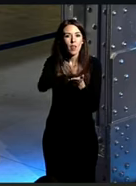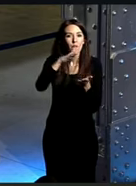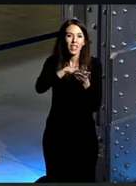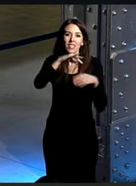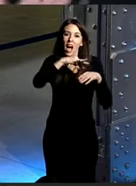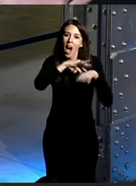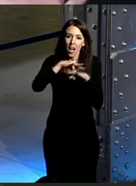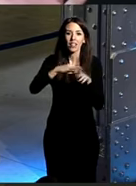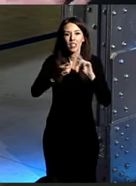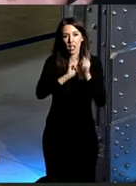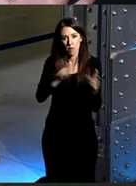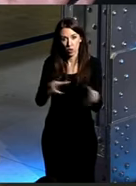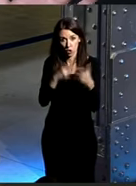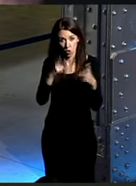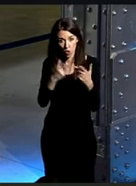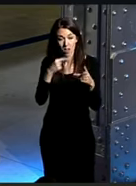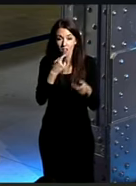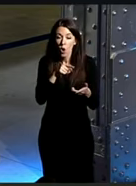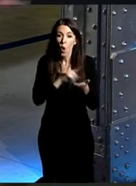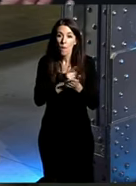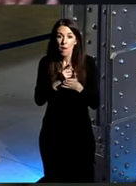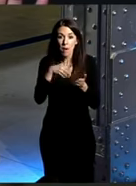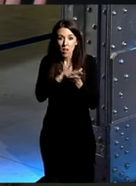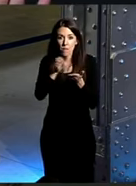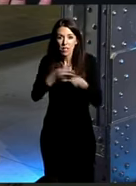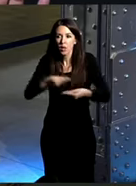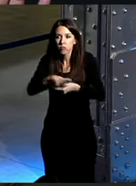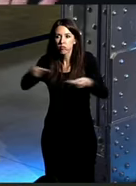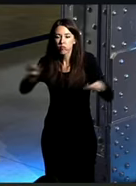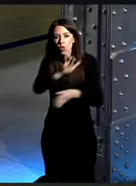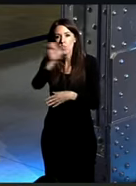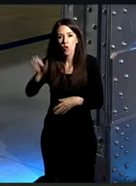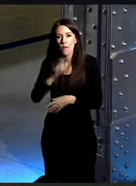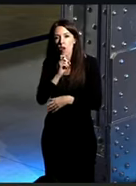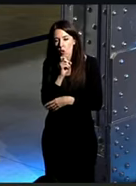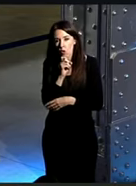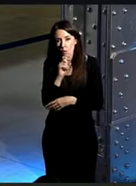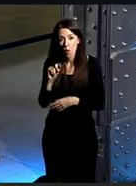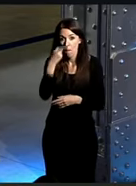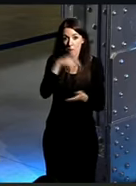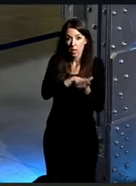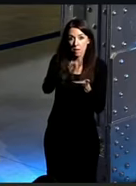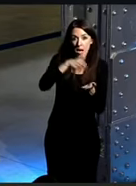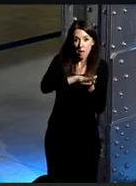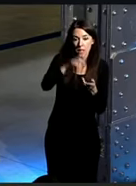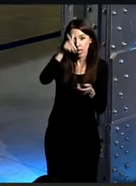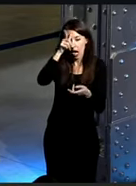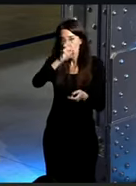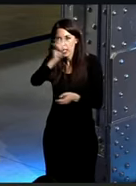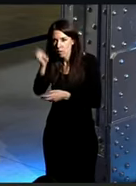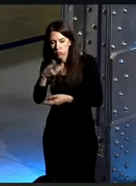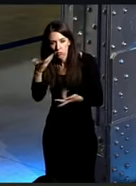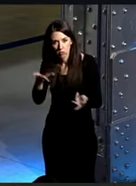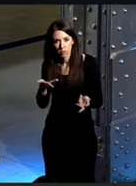de cambio social. Hizo un mapa de cómo se distribuyó la imprenta por Europa. Entonces, ¿dónde está la primera imprenta? En Mainz, en Alemania, etcétera,